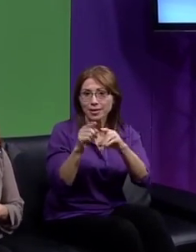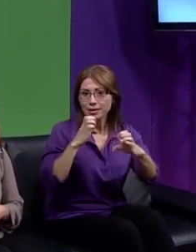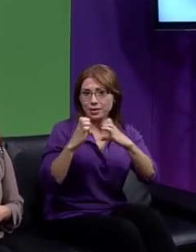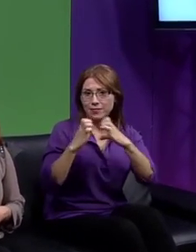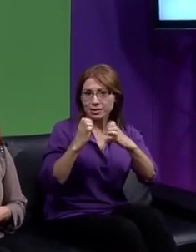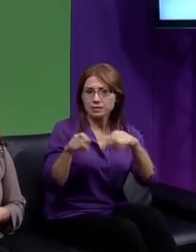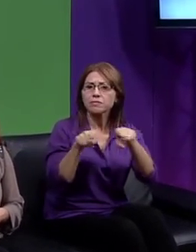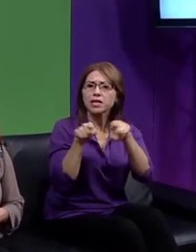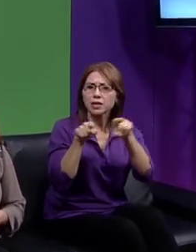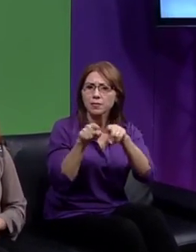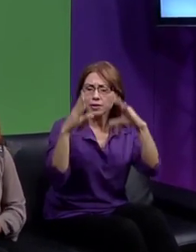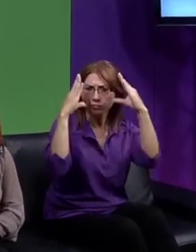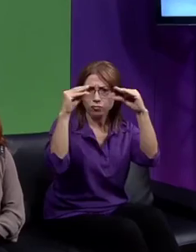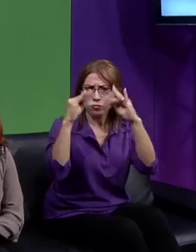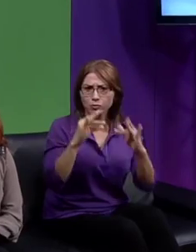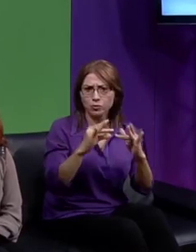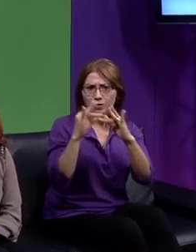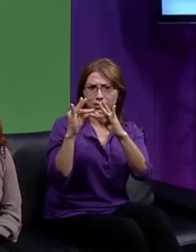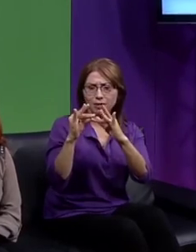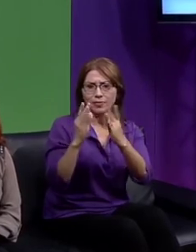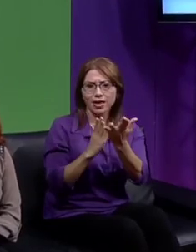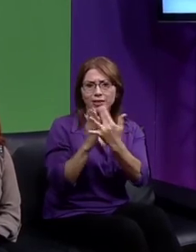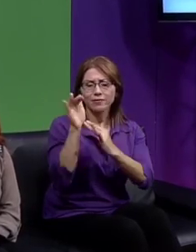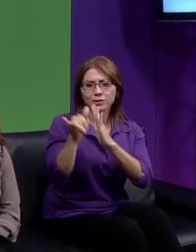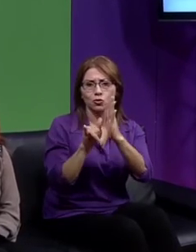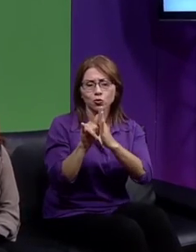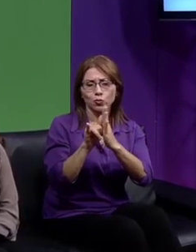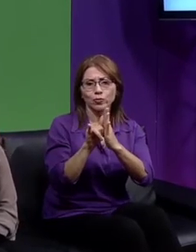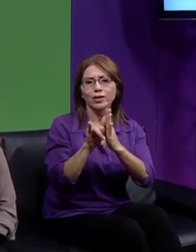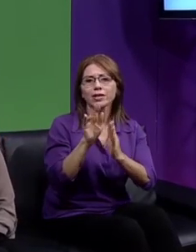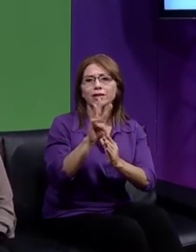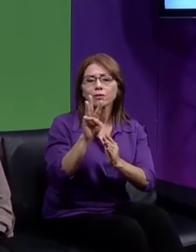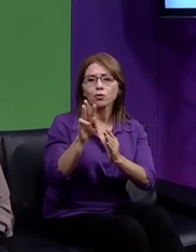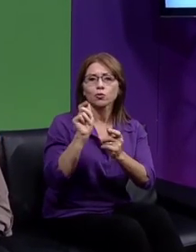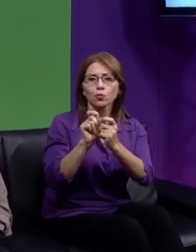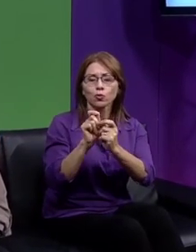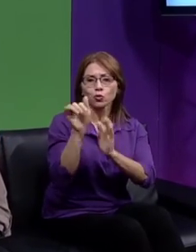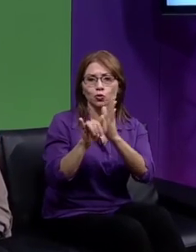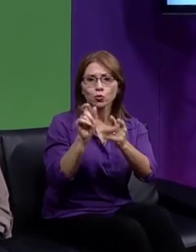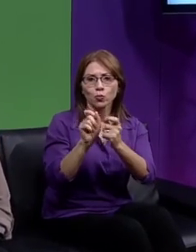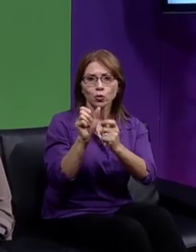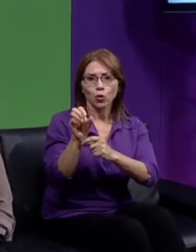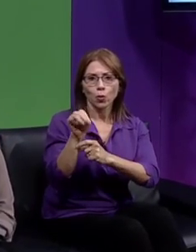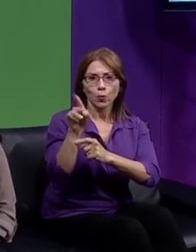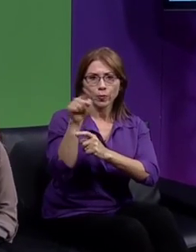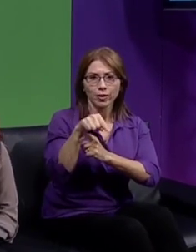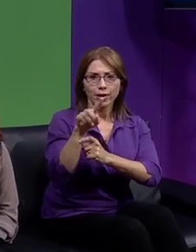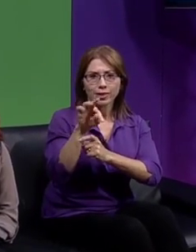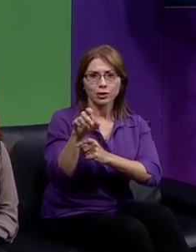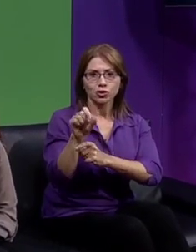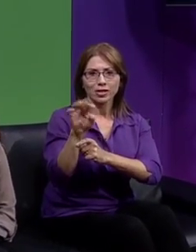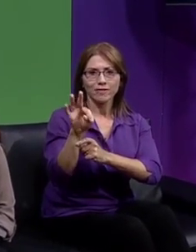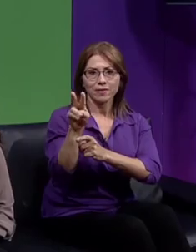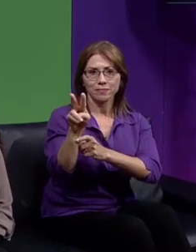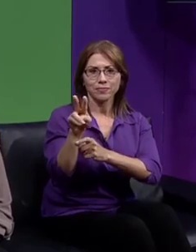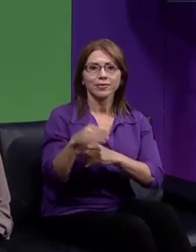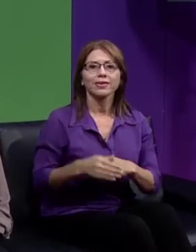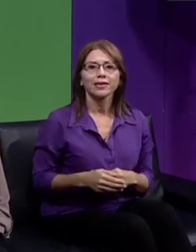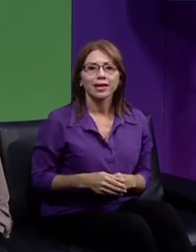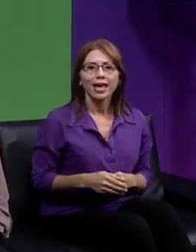nuestras entrevistas y notas en la dirección www.youtube.com barra inclinada nexostv.